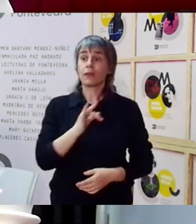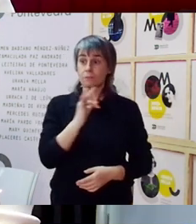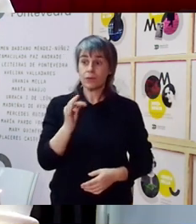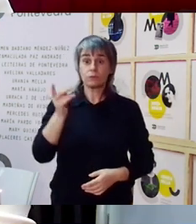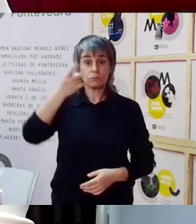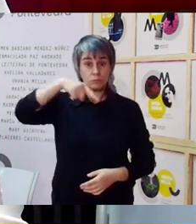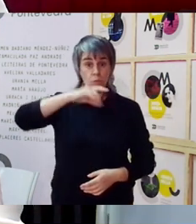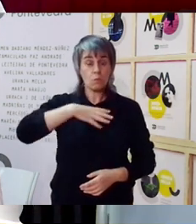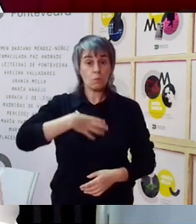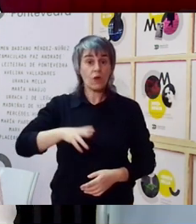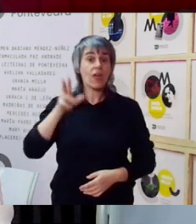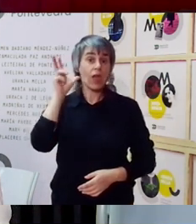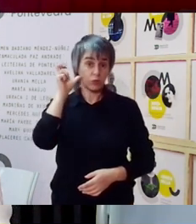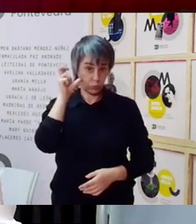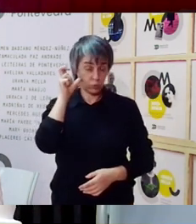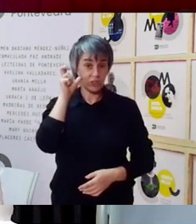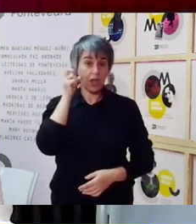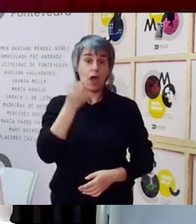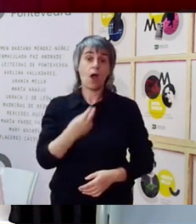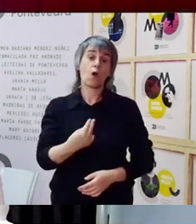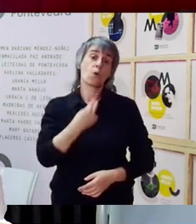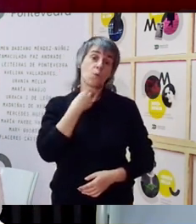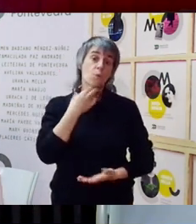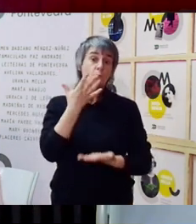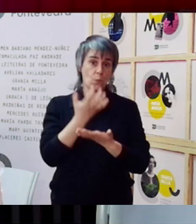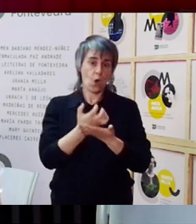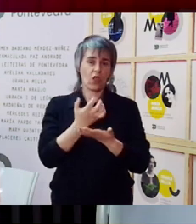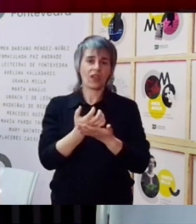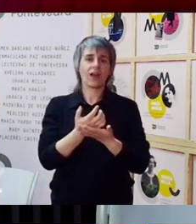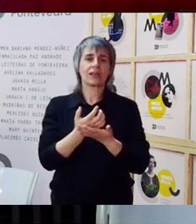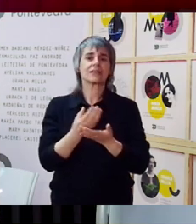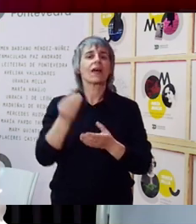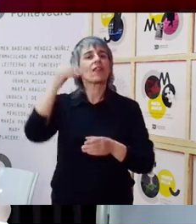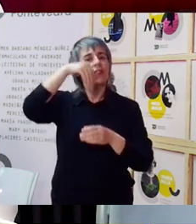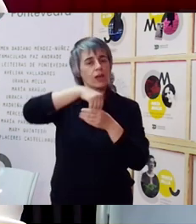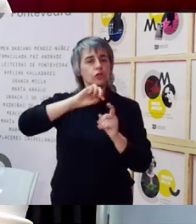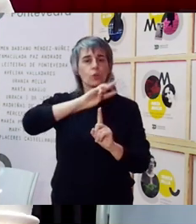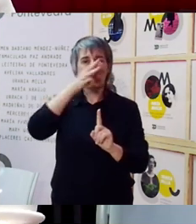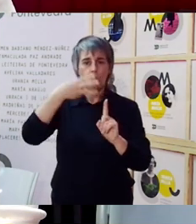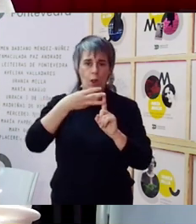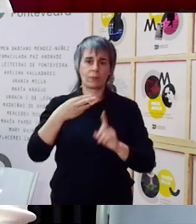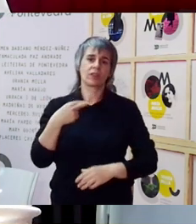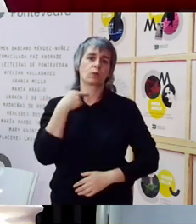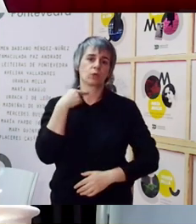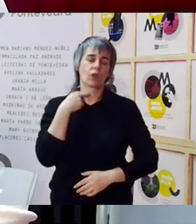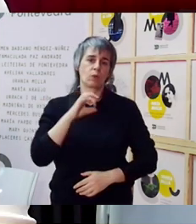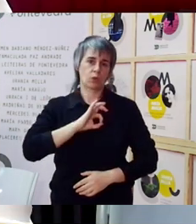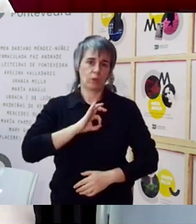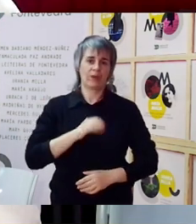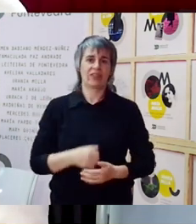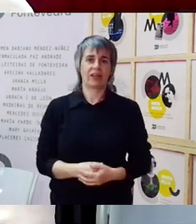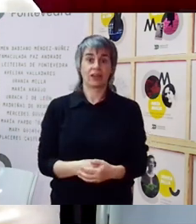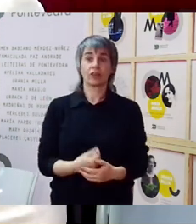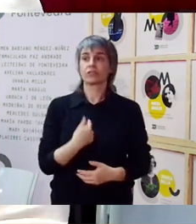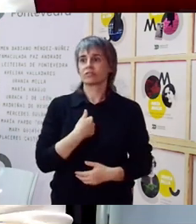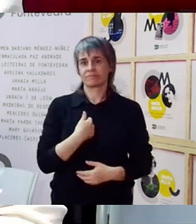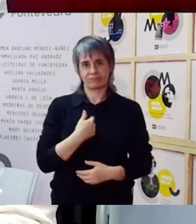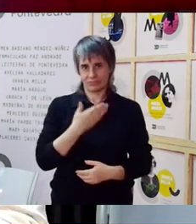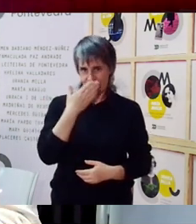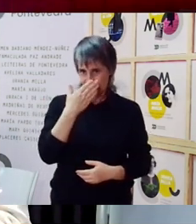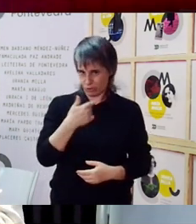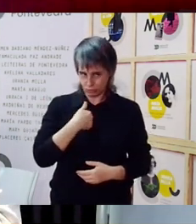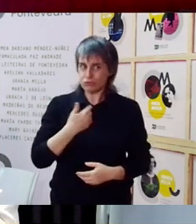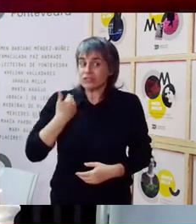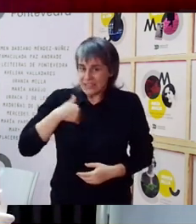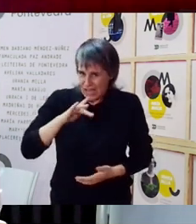escoitar o podcast desde a web da Diputación de Pontevedra. Eu teño que recoñecer que xa o